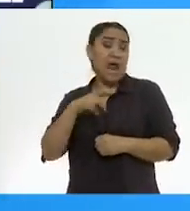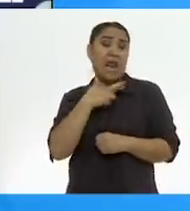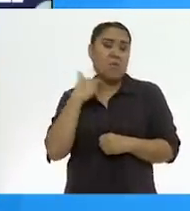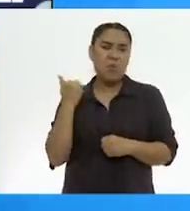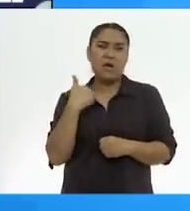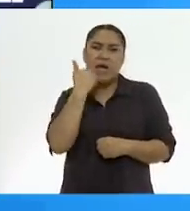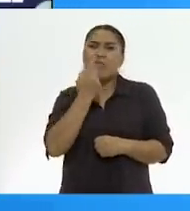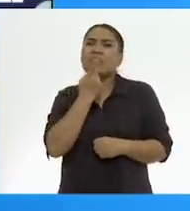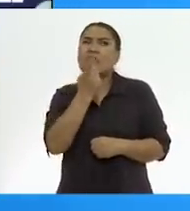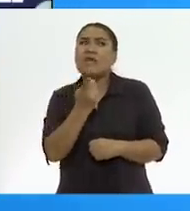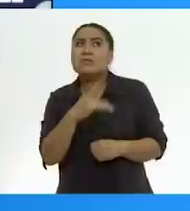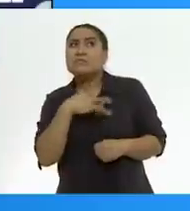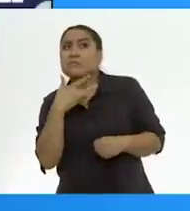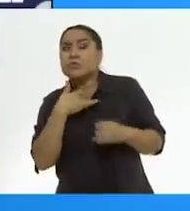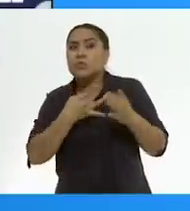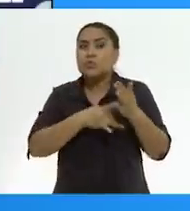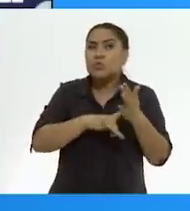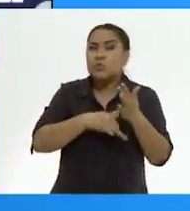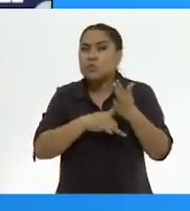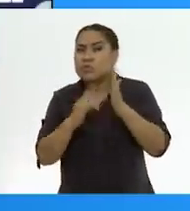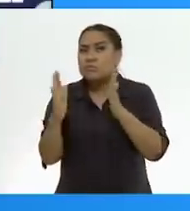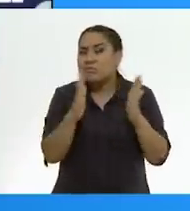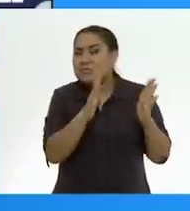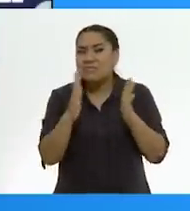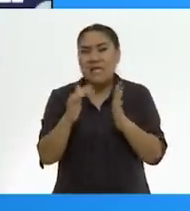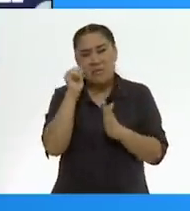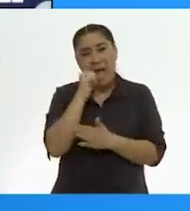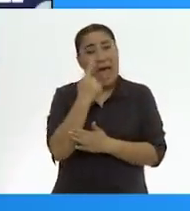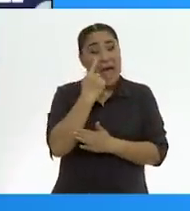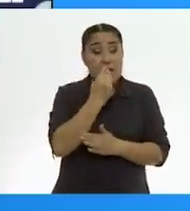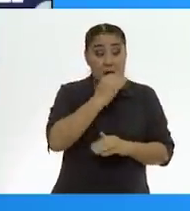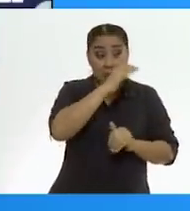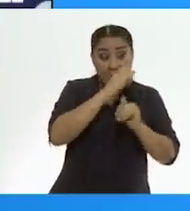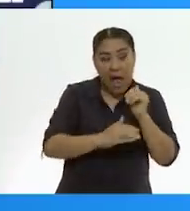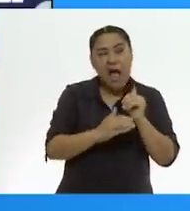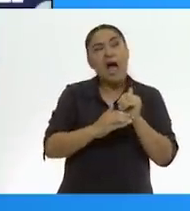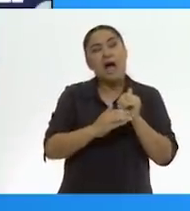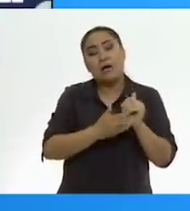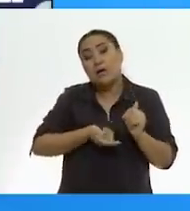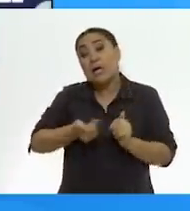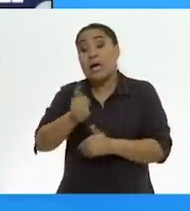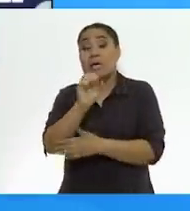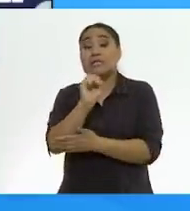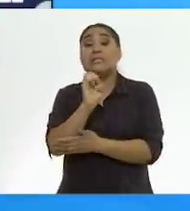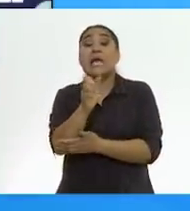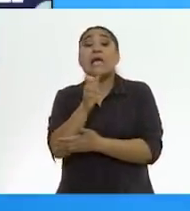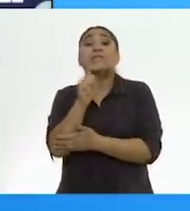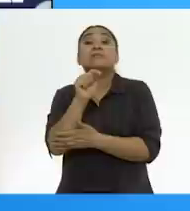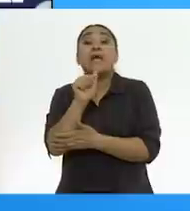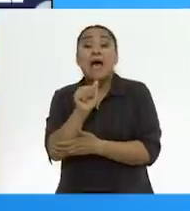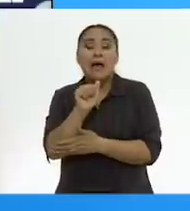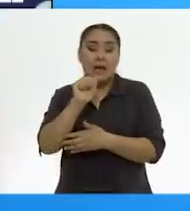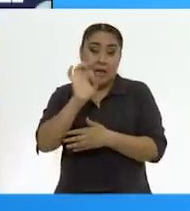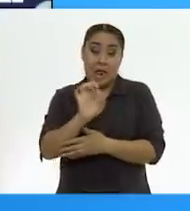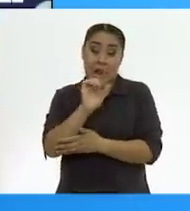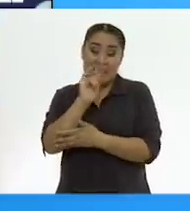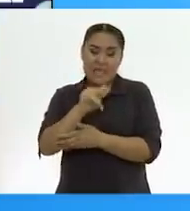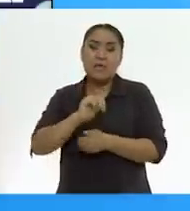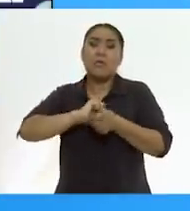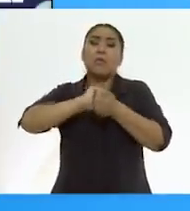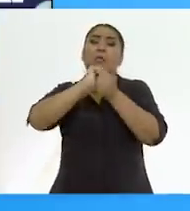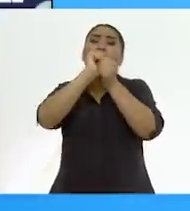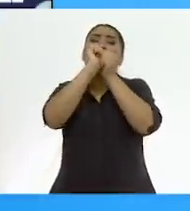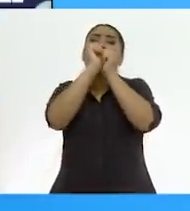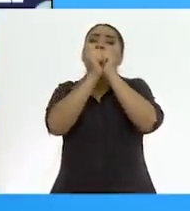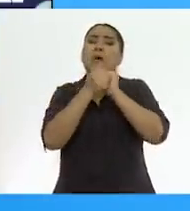referirse a la hora del día en que dormían, que regularmente era después de comer, le llamaban sexta en latín. Poco a poco esta costumbre se hizo común